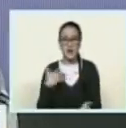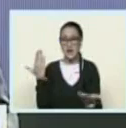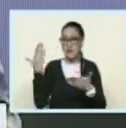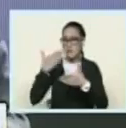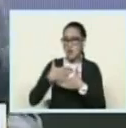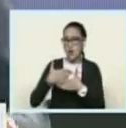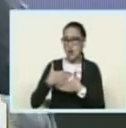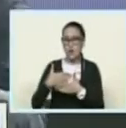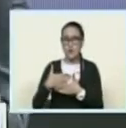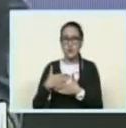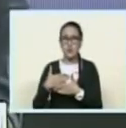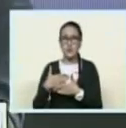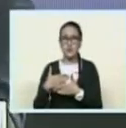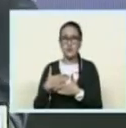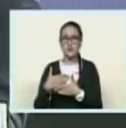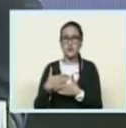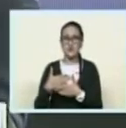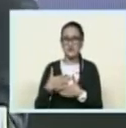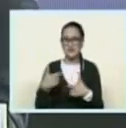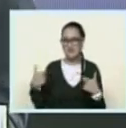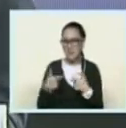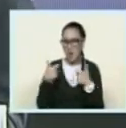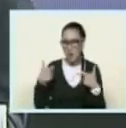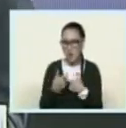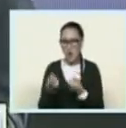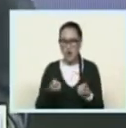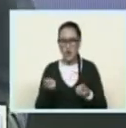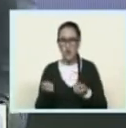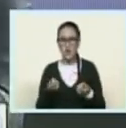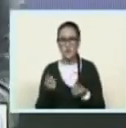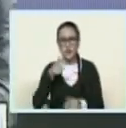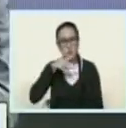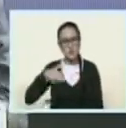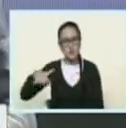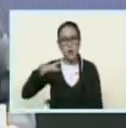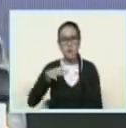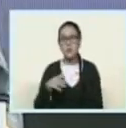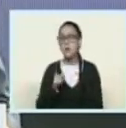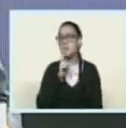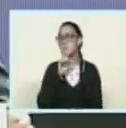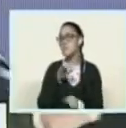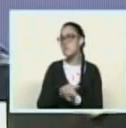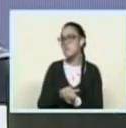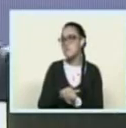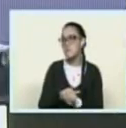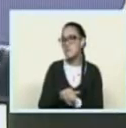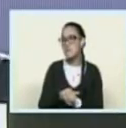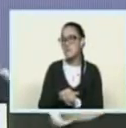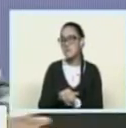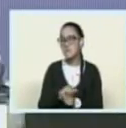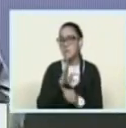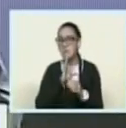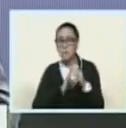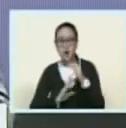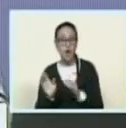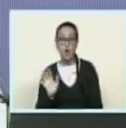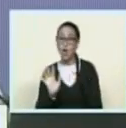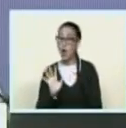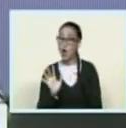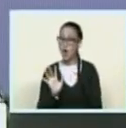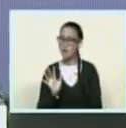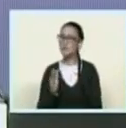bloquear al país, que generando guerra económica, este pueblo se va a rendir. Revisen nuestra